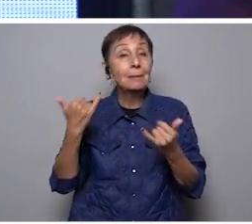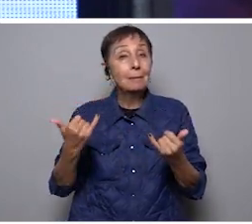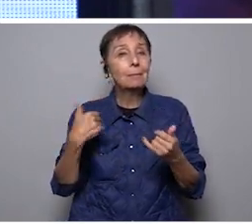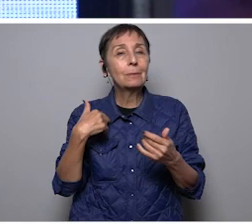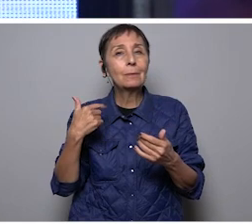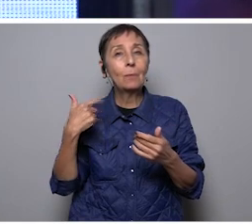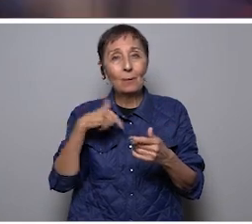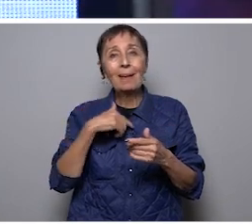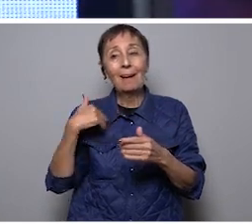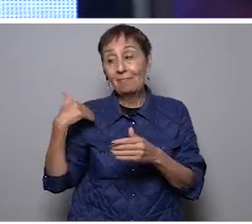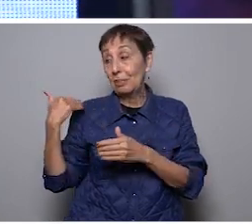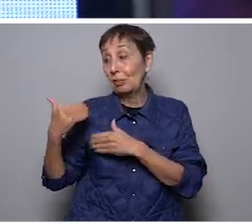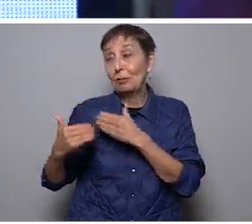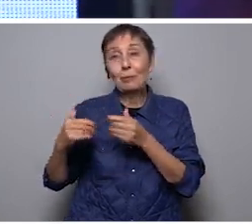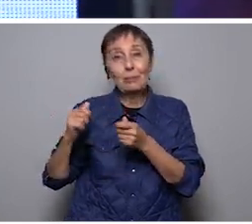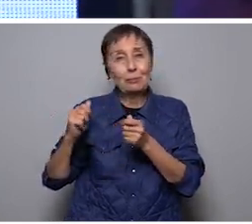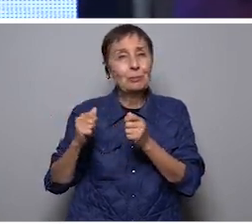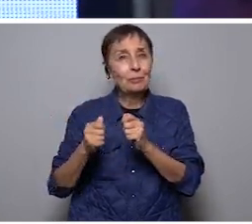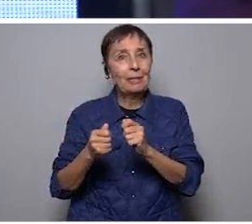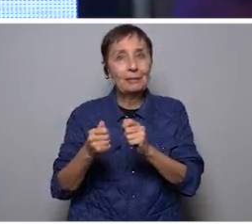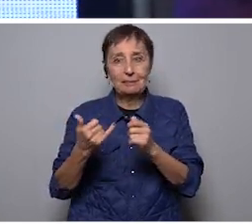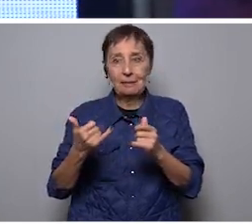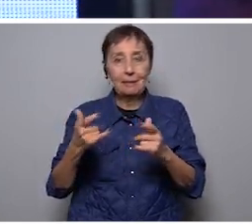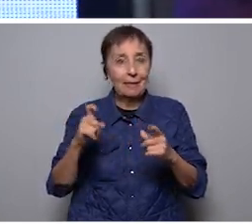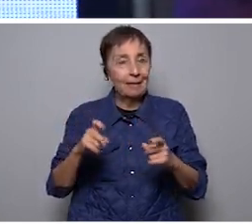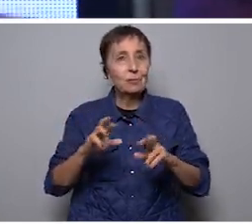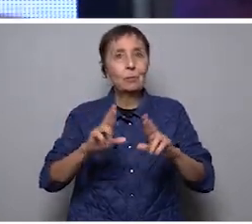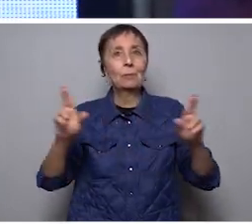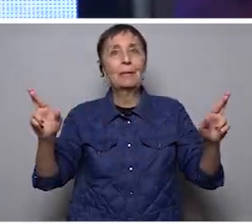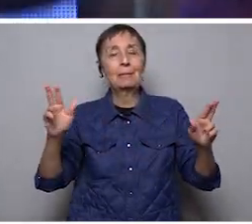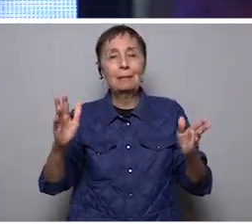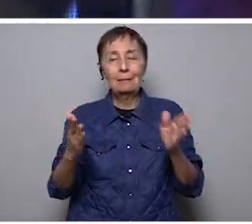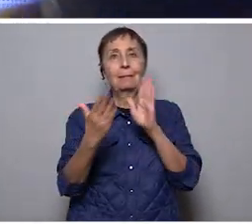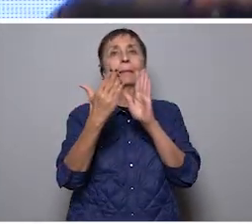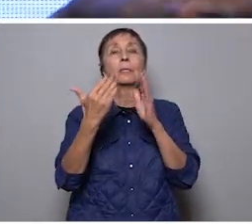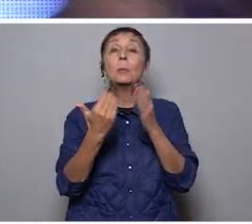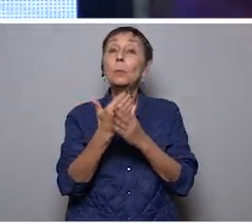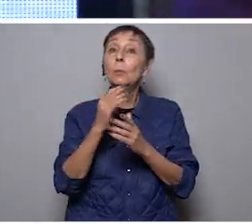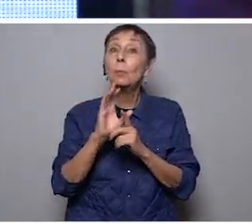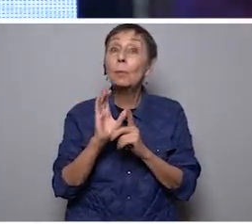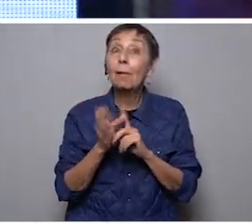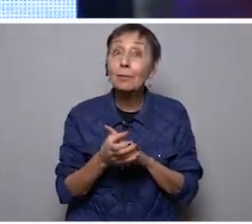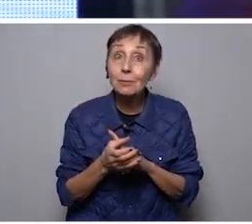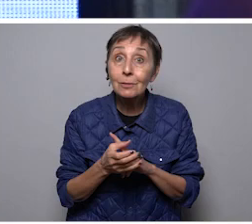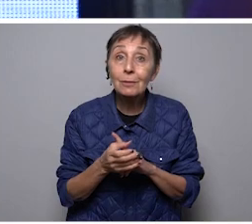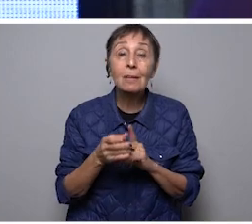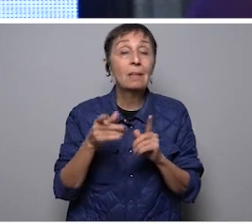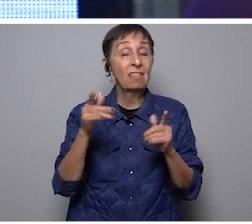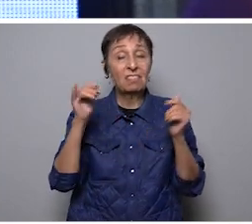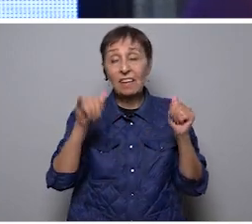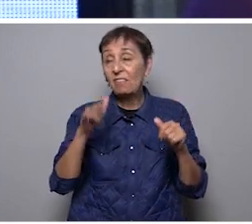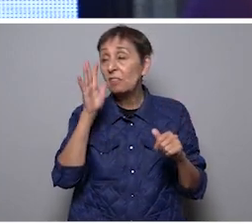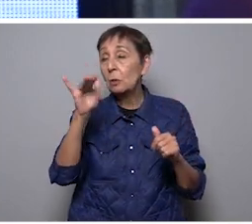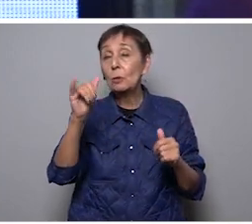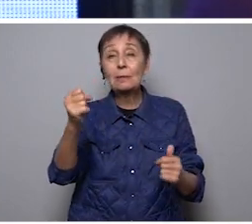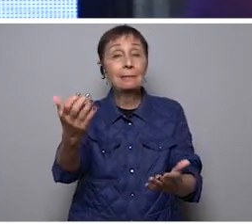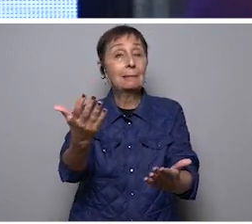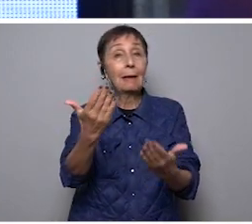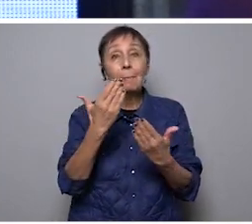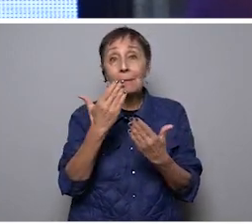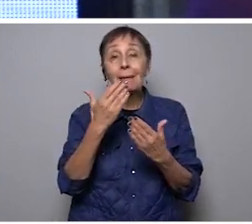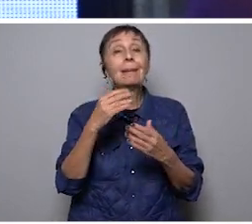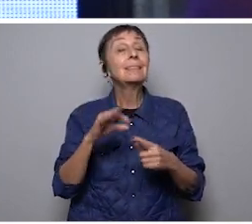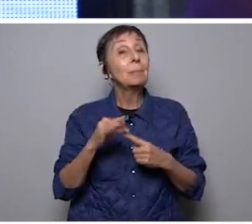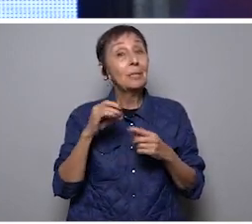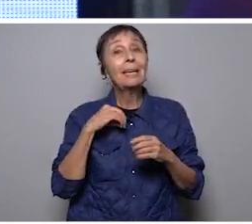adaptando a la nueva cultura que viene haciendo lento verdad y más en nuestros países es mucho más